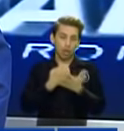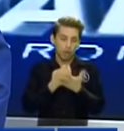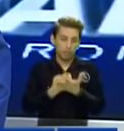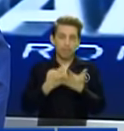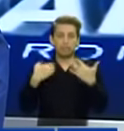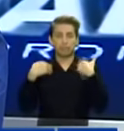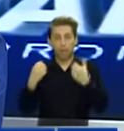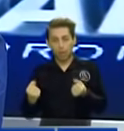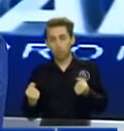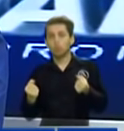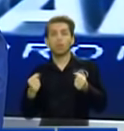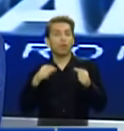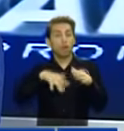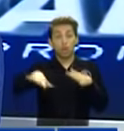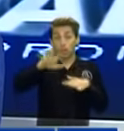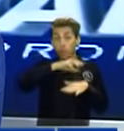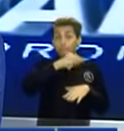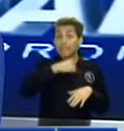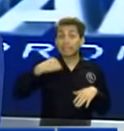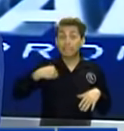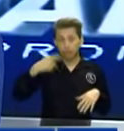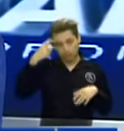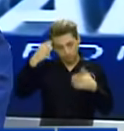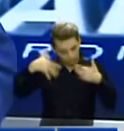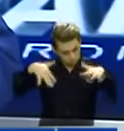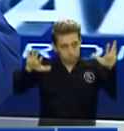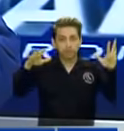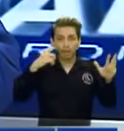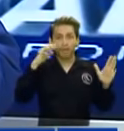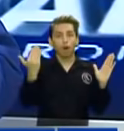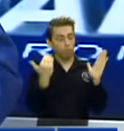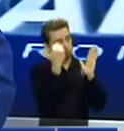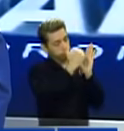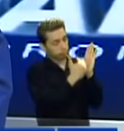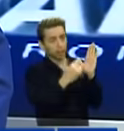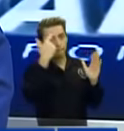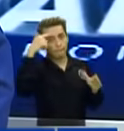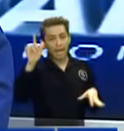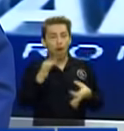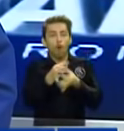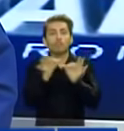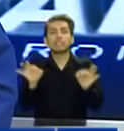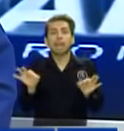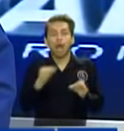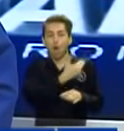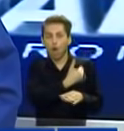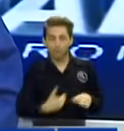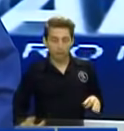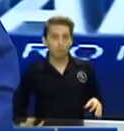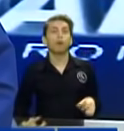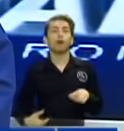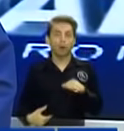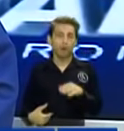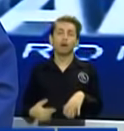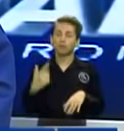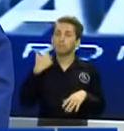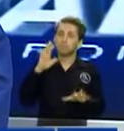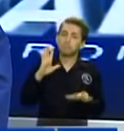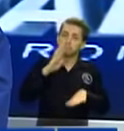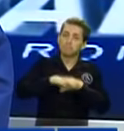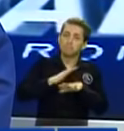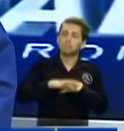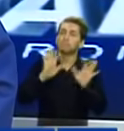de seguridad e higiene adentro de las oficinas de gobierno. Esperaríamos que regrese y muy seguramente les anuncio, y esa es